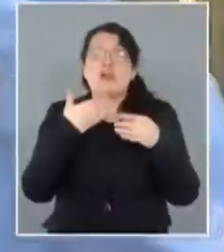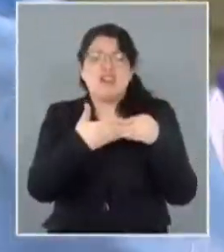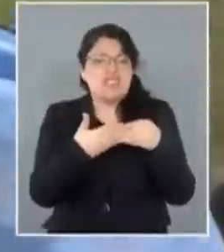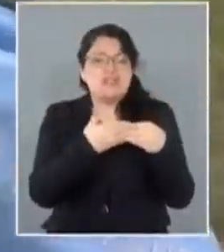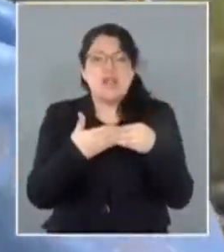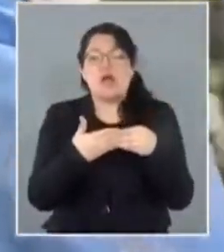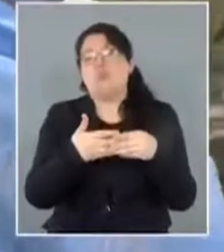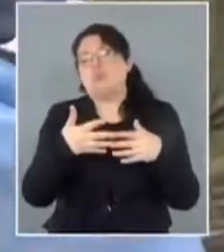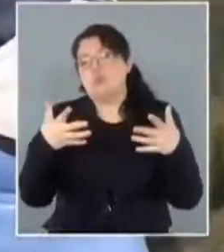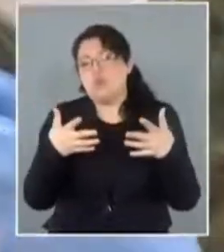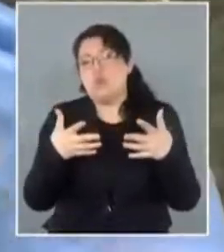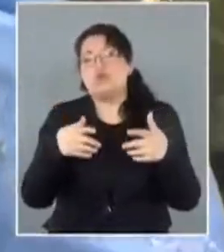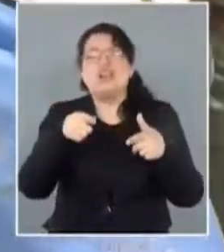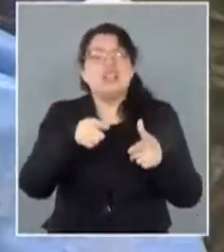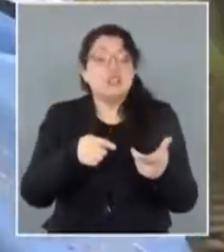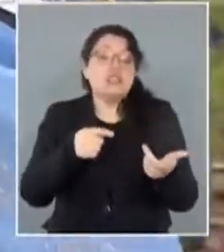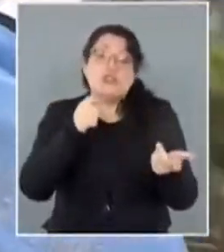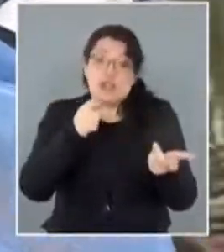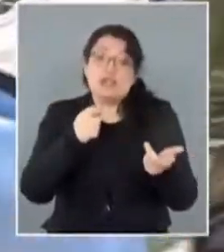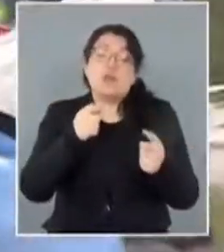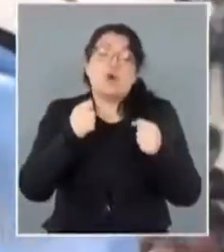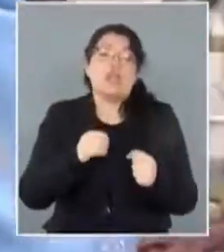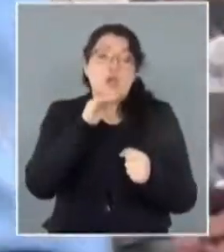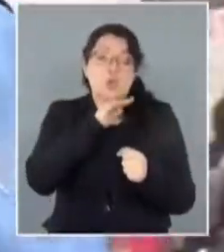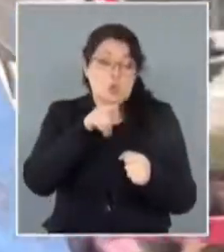son otras tantas expresiones del empleo de esta arma.